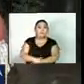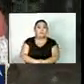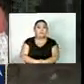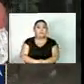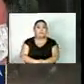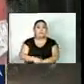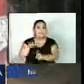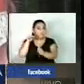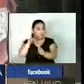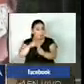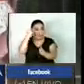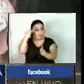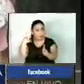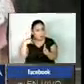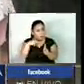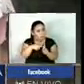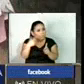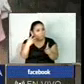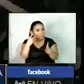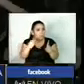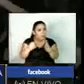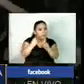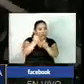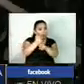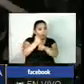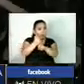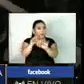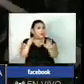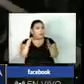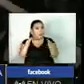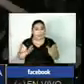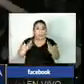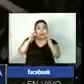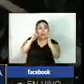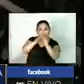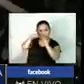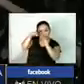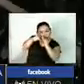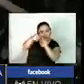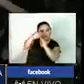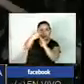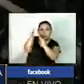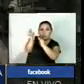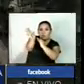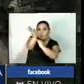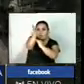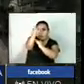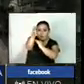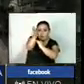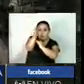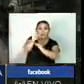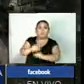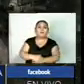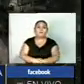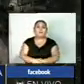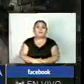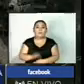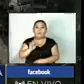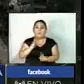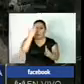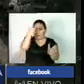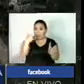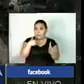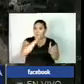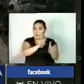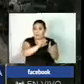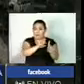Aún así logró su objetivo colocar frente a su casa una bandera. Su nombre es